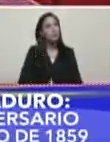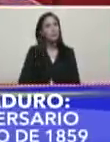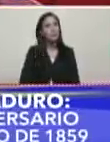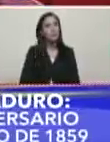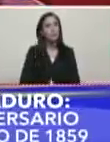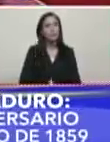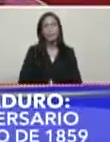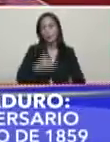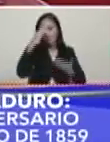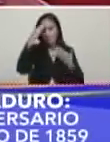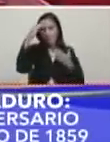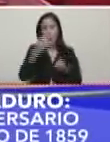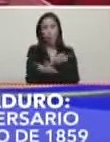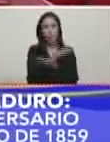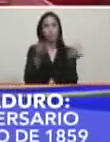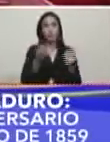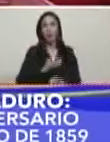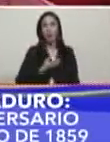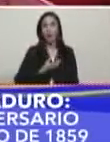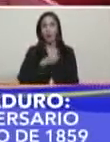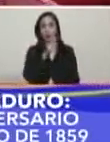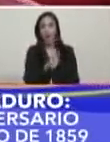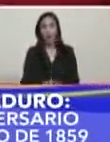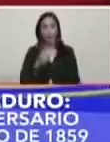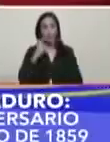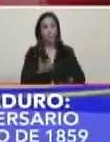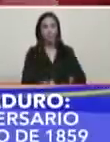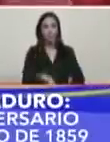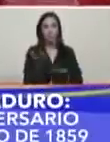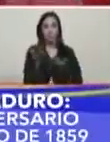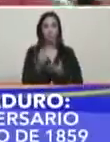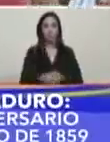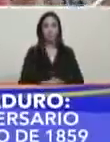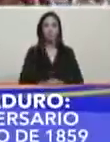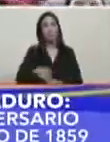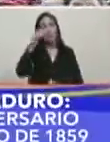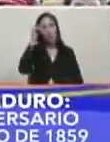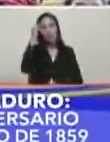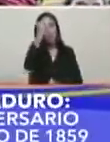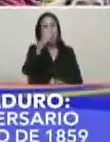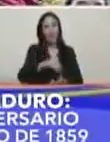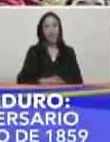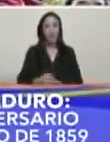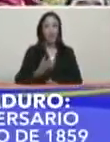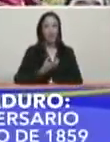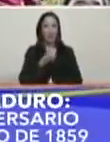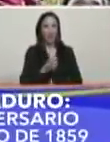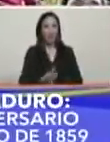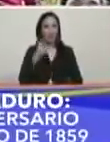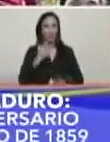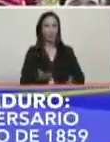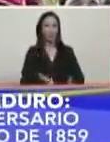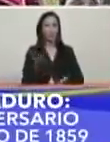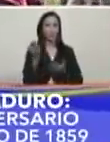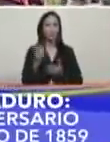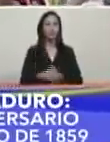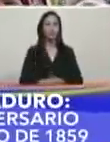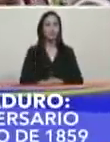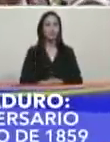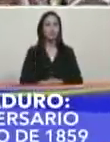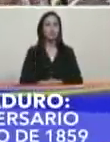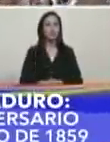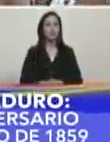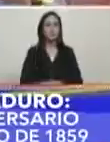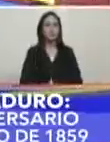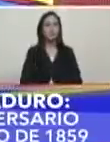Quiero saludar al alcalde de Simón Bolívar, Yare Argenis Medina, querido compañero, luchador revolucionario.